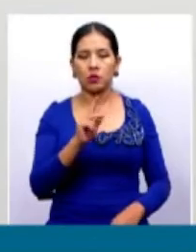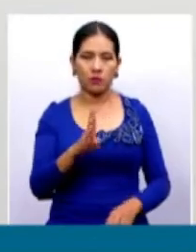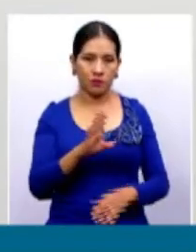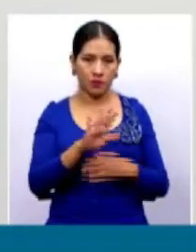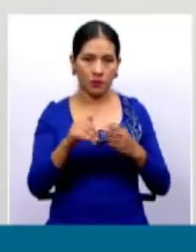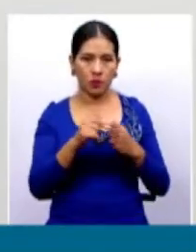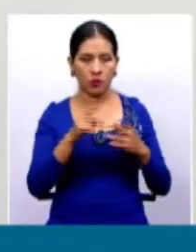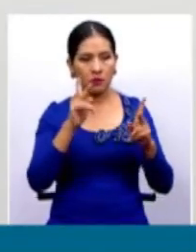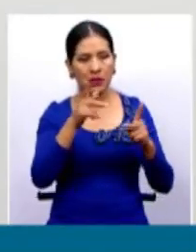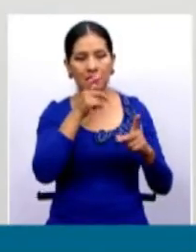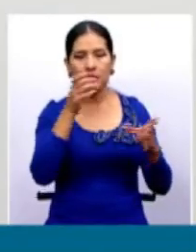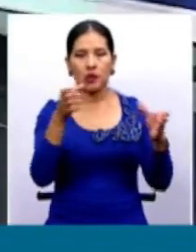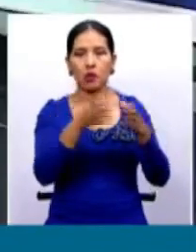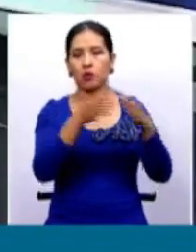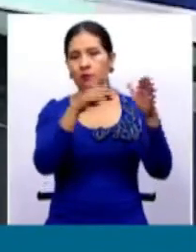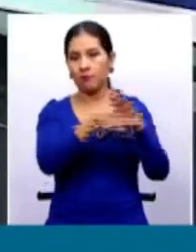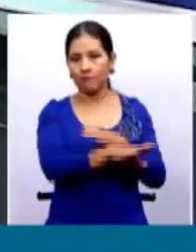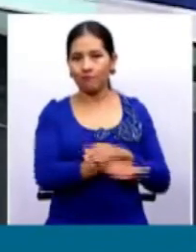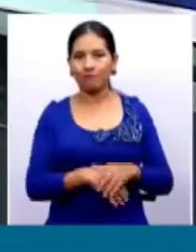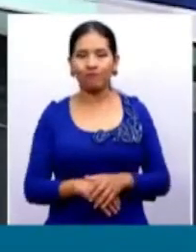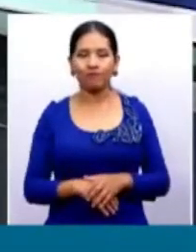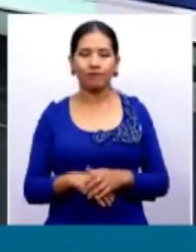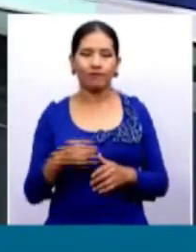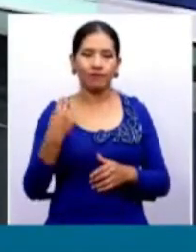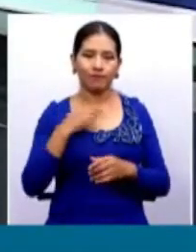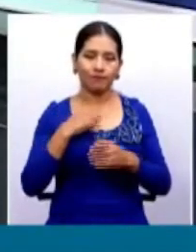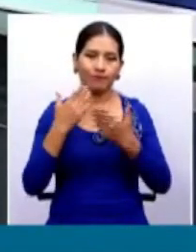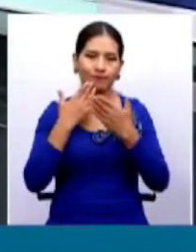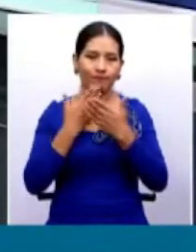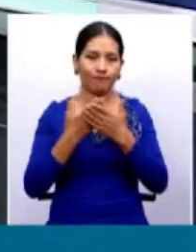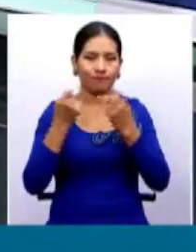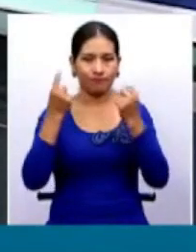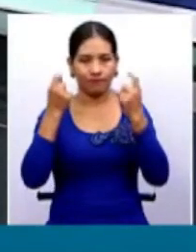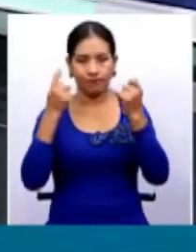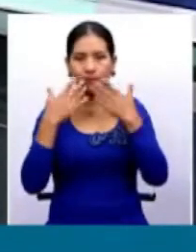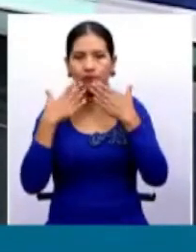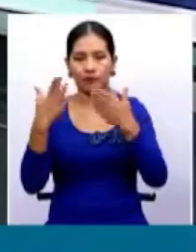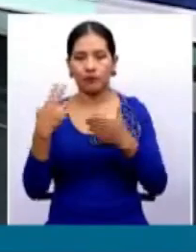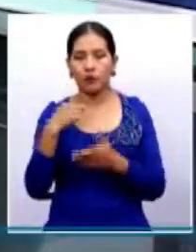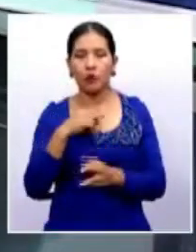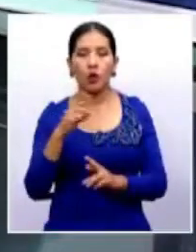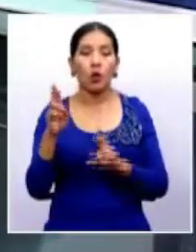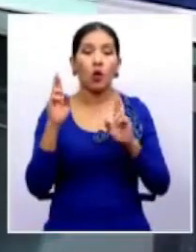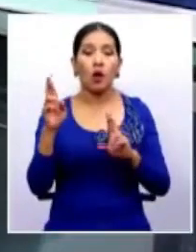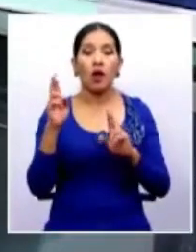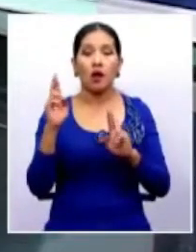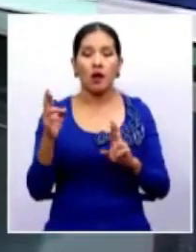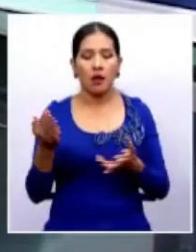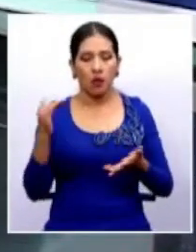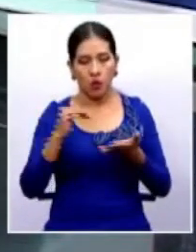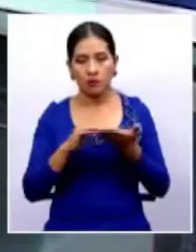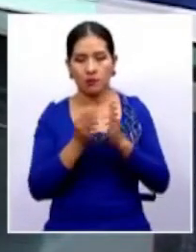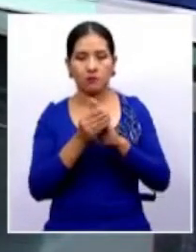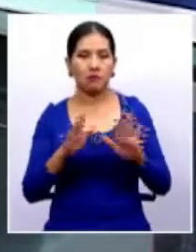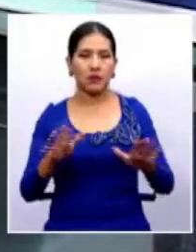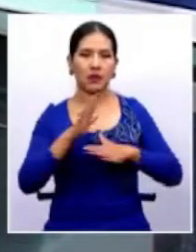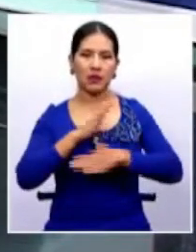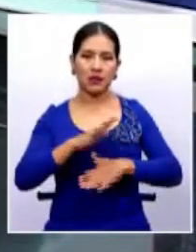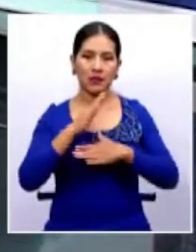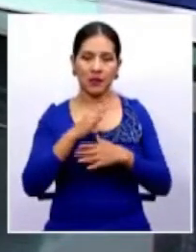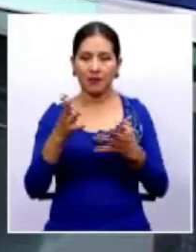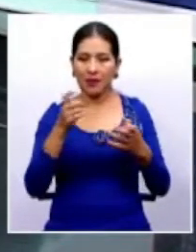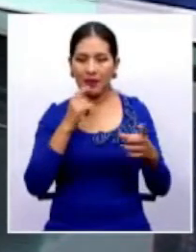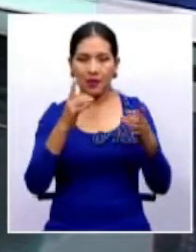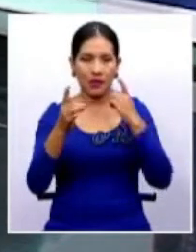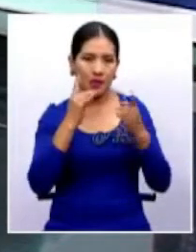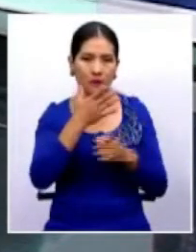quienes están allá adentro bien ministro esperamos de que retorne la calma de que se pueda restablecer el diálogo que al final es la